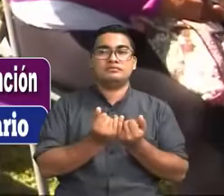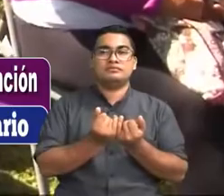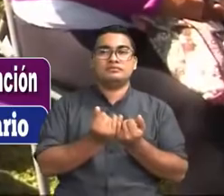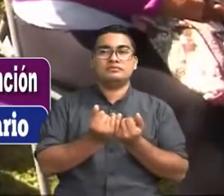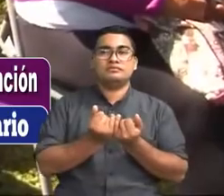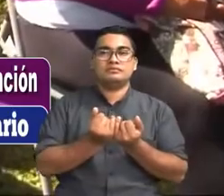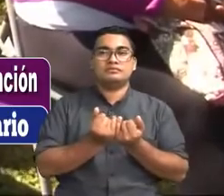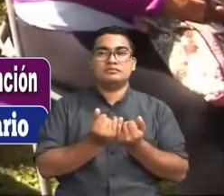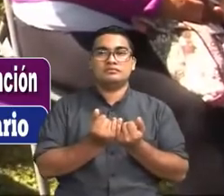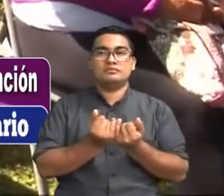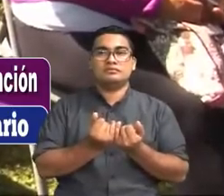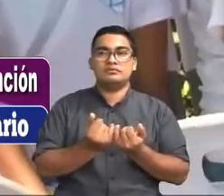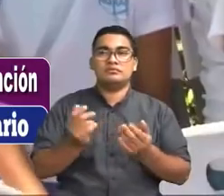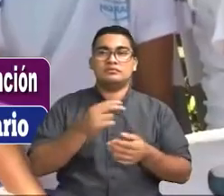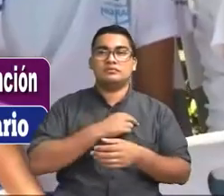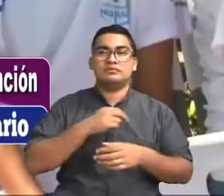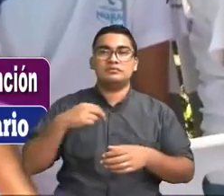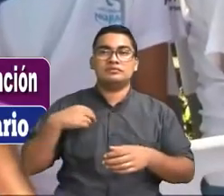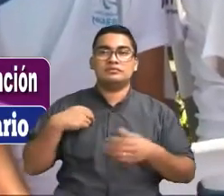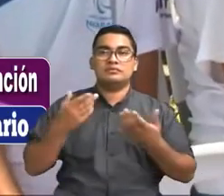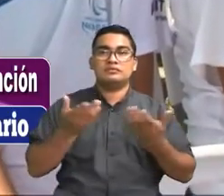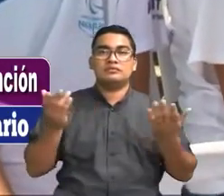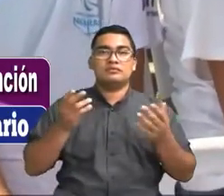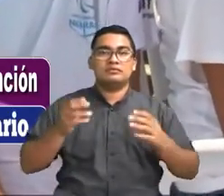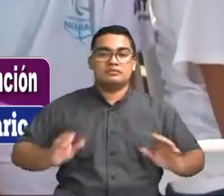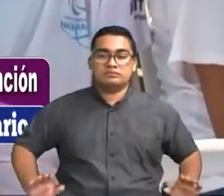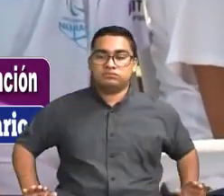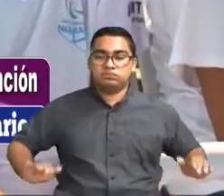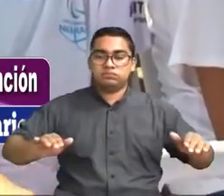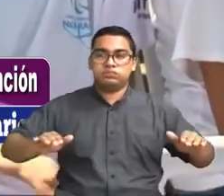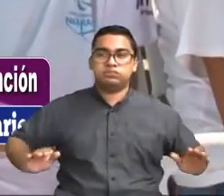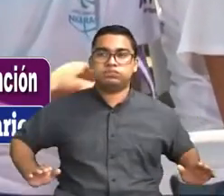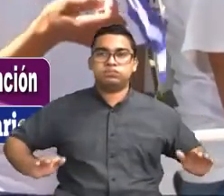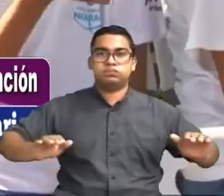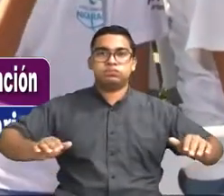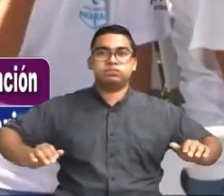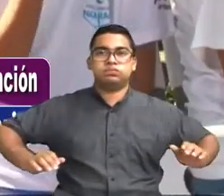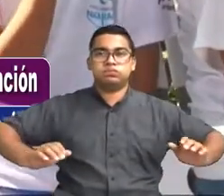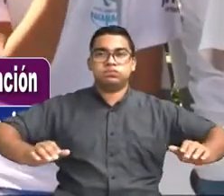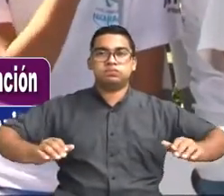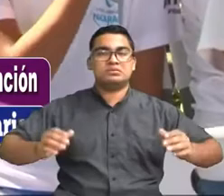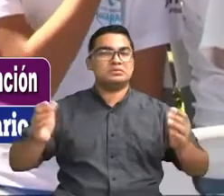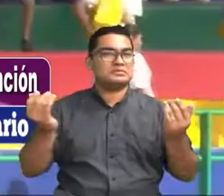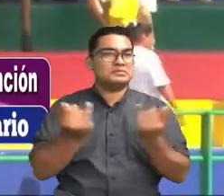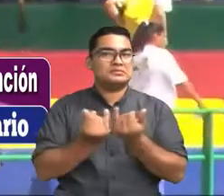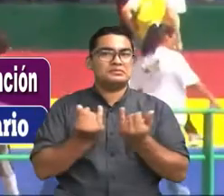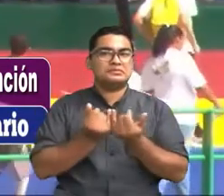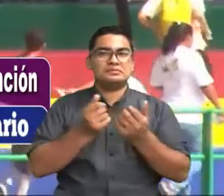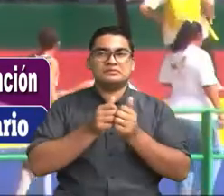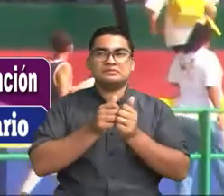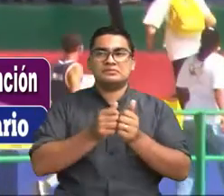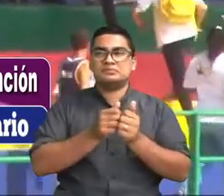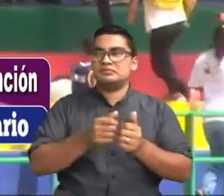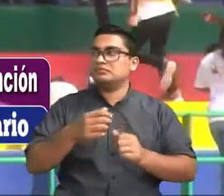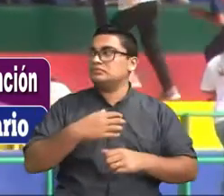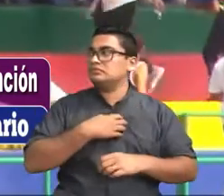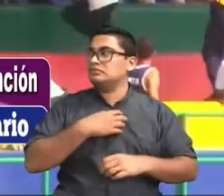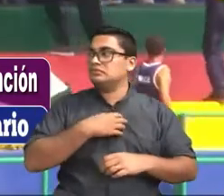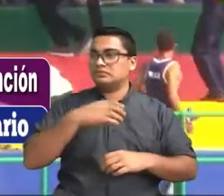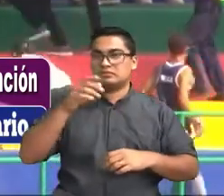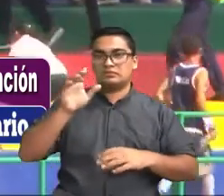se les ha dotado, qué decir, de sillas de ruedas, que ahí, okay, están siempre el acompañamiento. El acompañamiento a través de estos